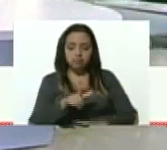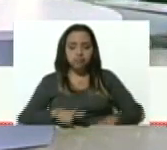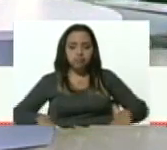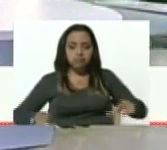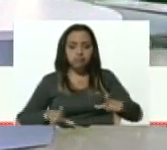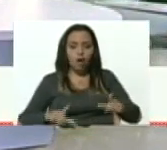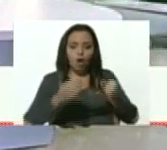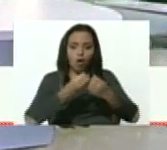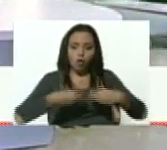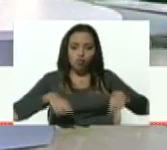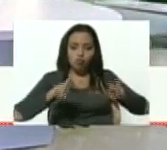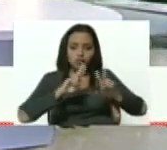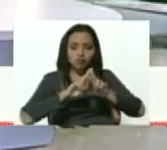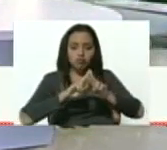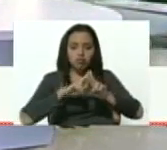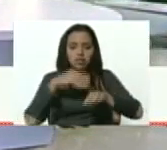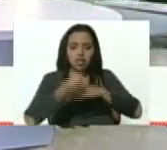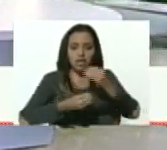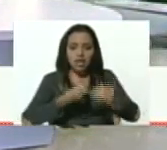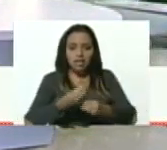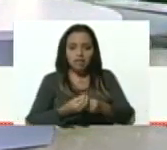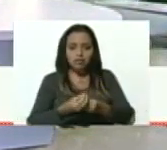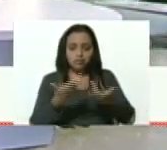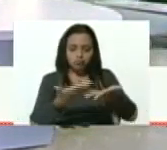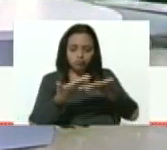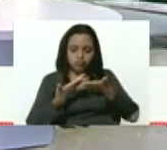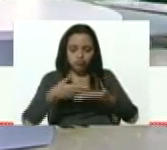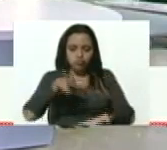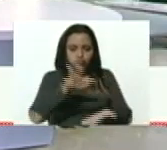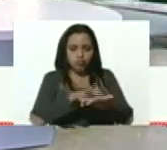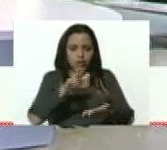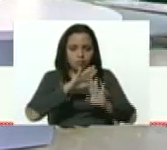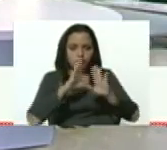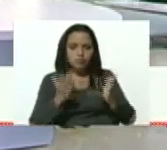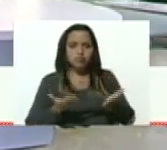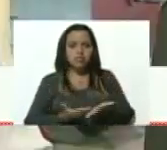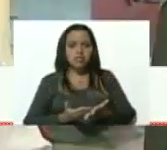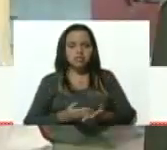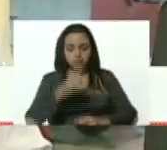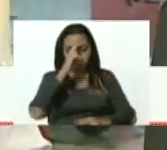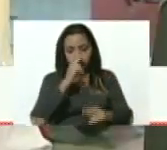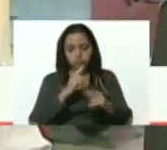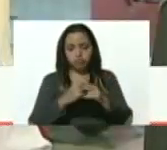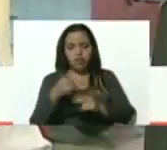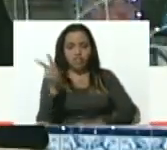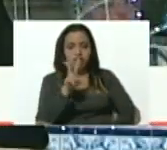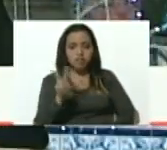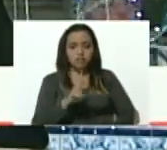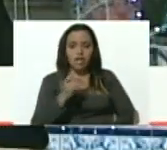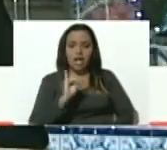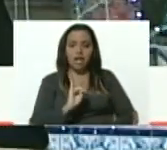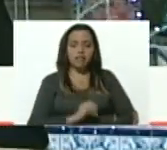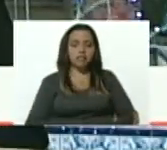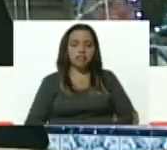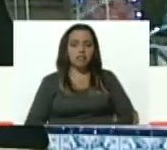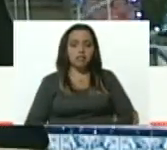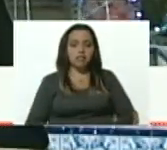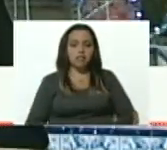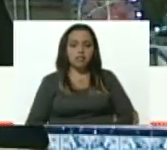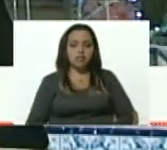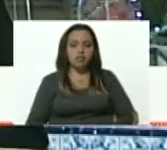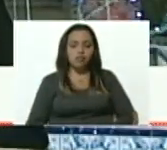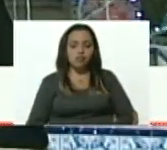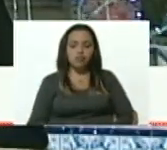Unidas y hemos tenido el reconocimiento mundial. Y Venezuela se ha venido convirtiendo en una